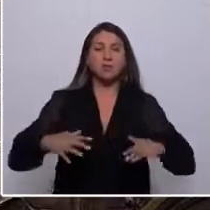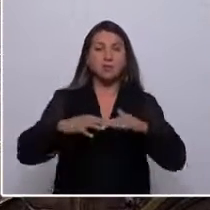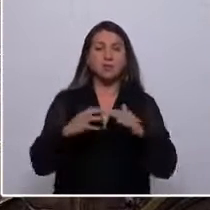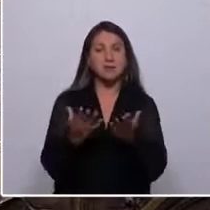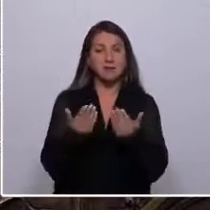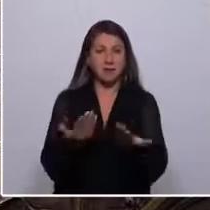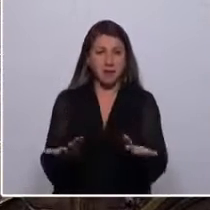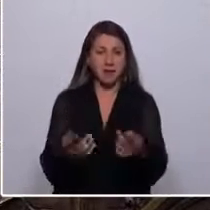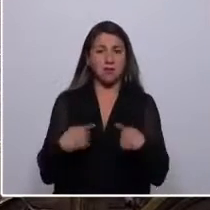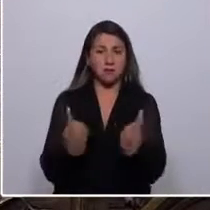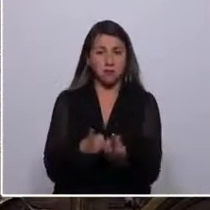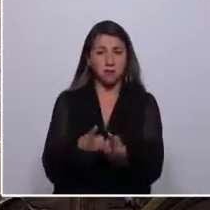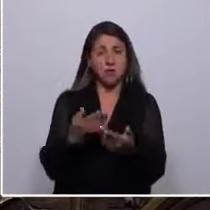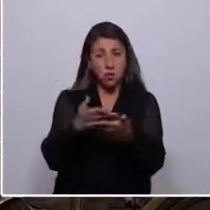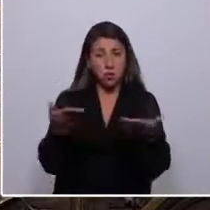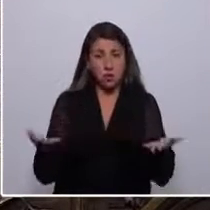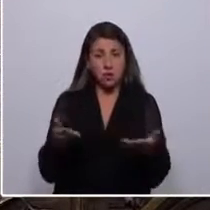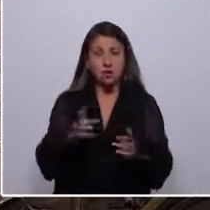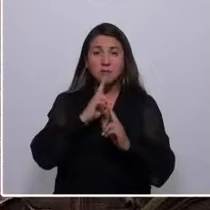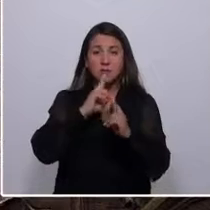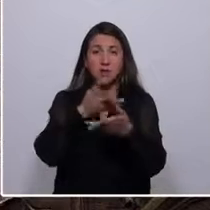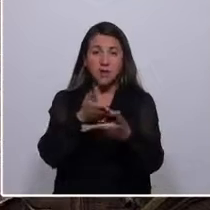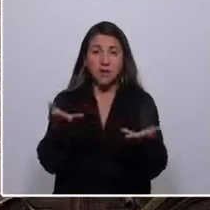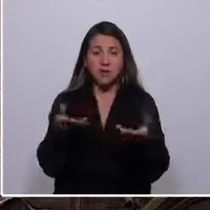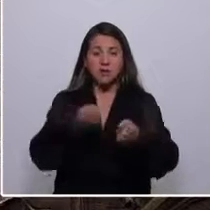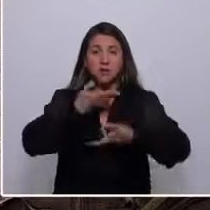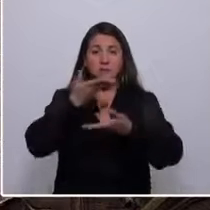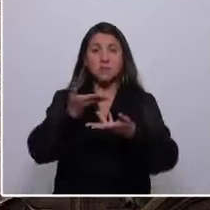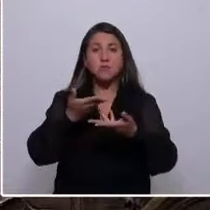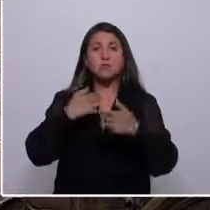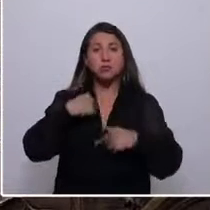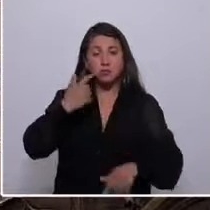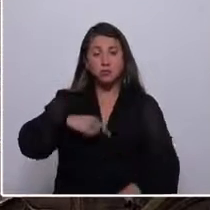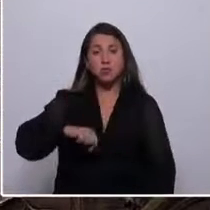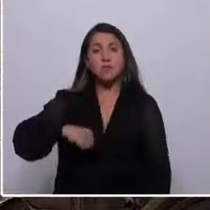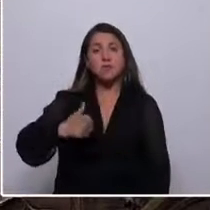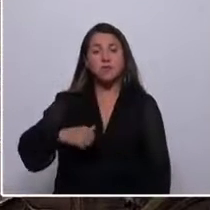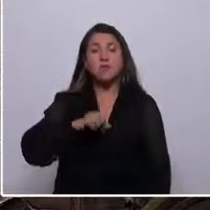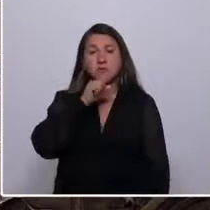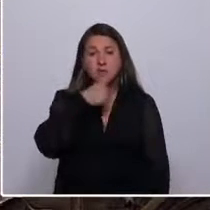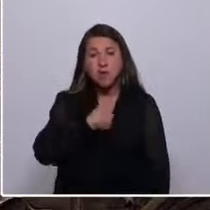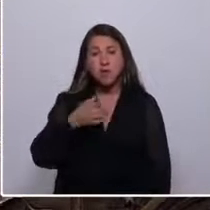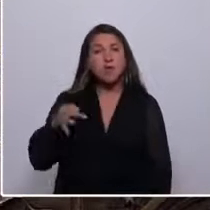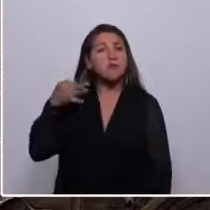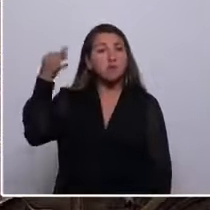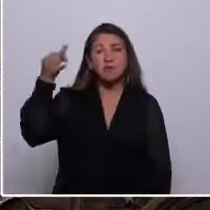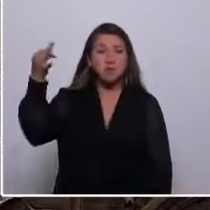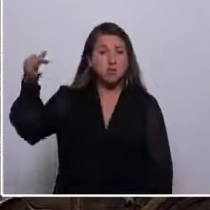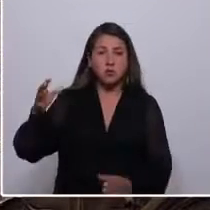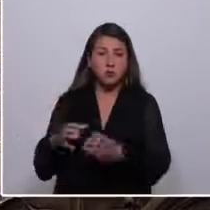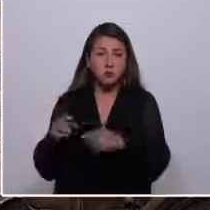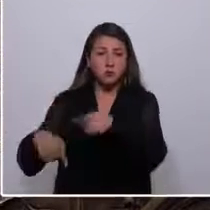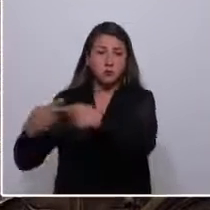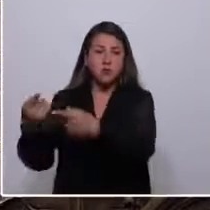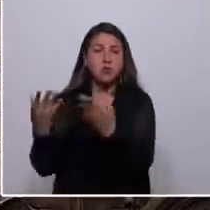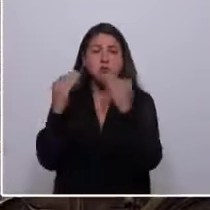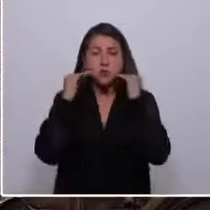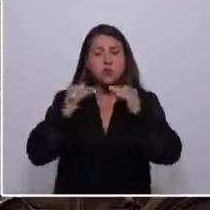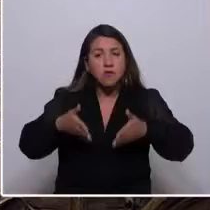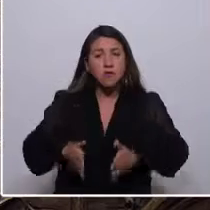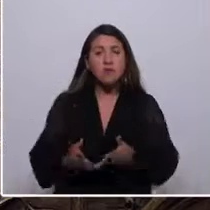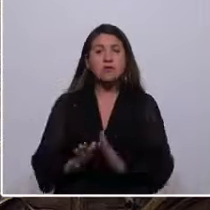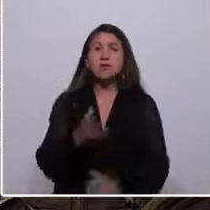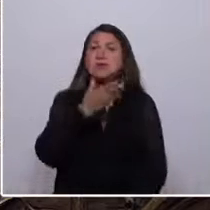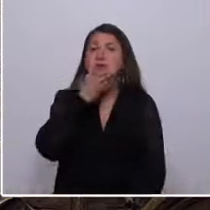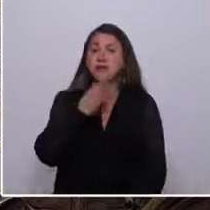necesitamos. Y a ustedes les doy este mensaje y no es por mí. Yo estoy viejo y su utopía es para las generaciones futuras. Hay tantos niños que van a nacer con una alita